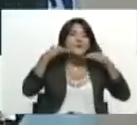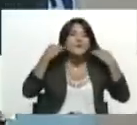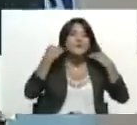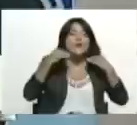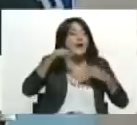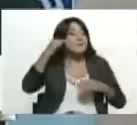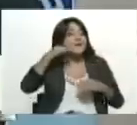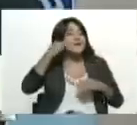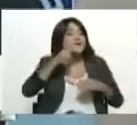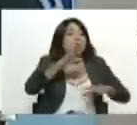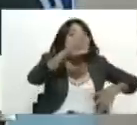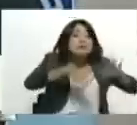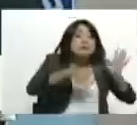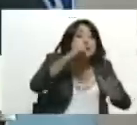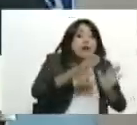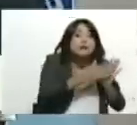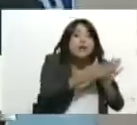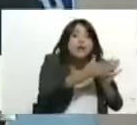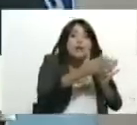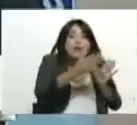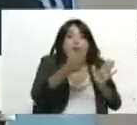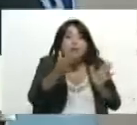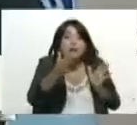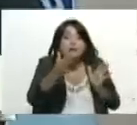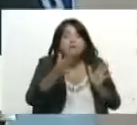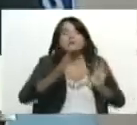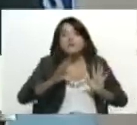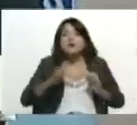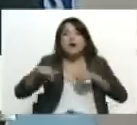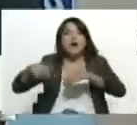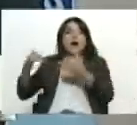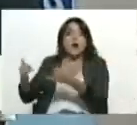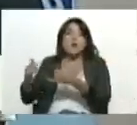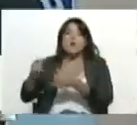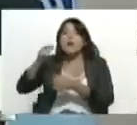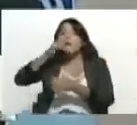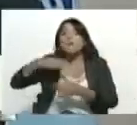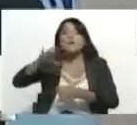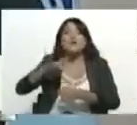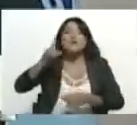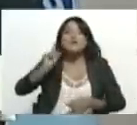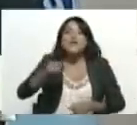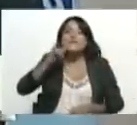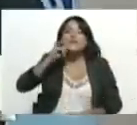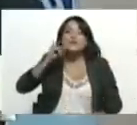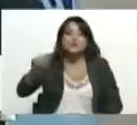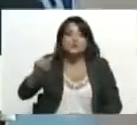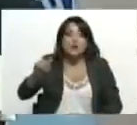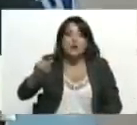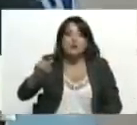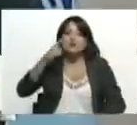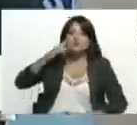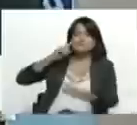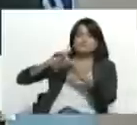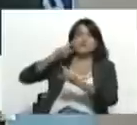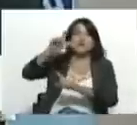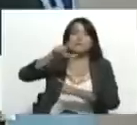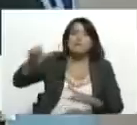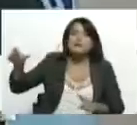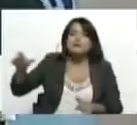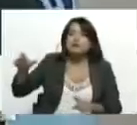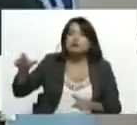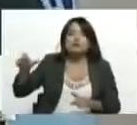Entonces yo creo que el pueblo tiene que denunciar cuando conozca los funcionarios a lo interno que